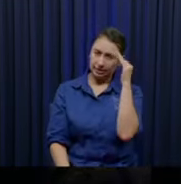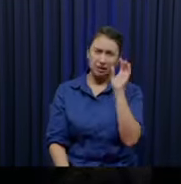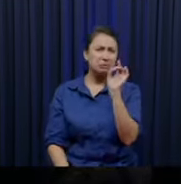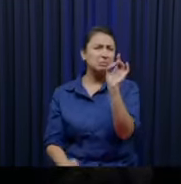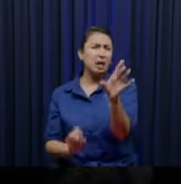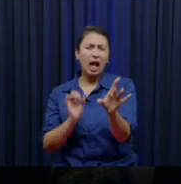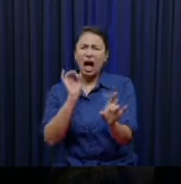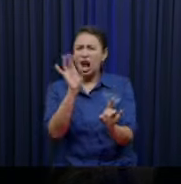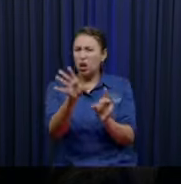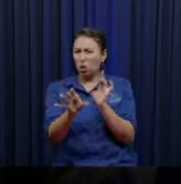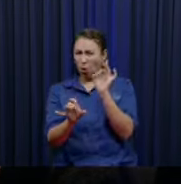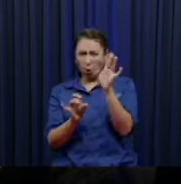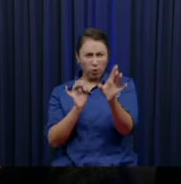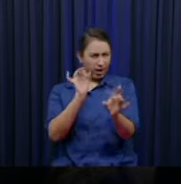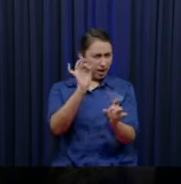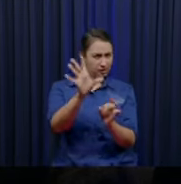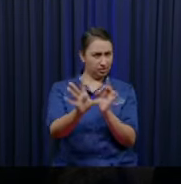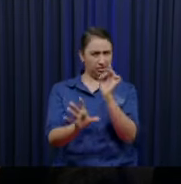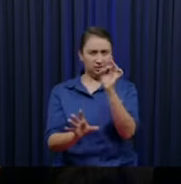¿No?